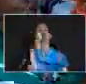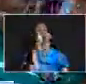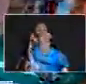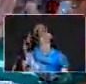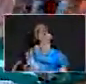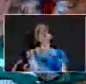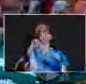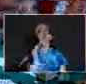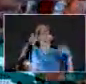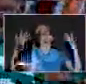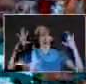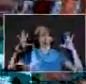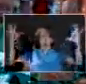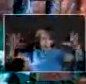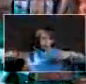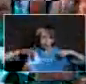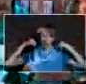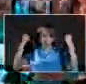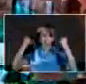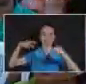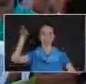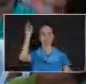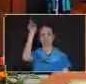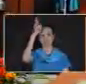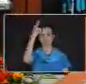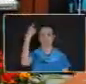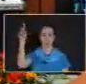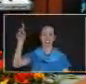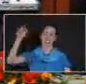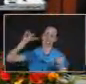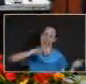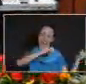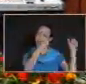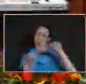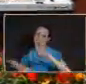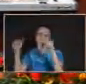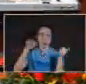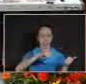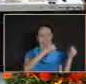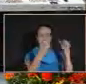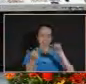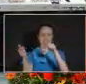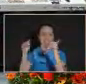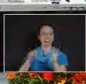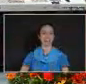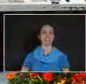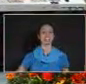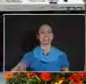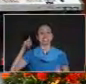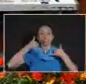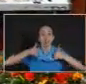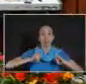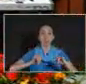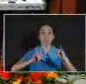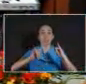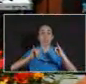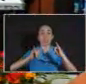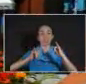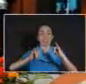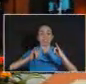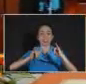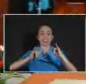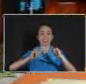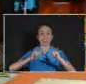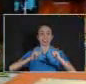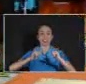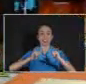Rey. Aleluya. Aleluya. Y todavía.